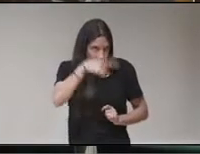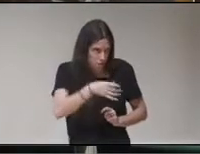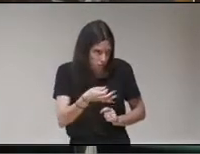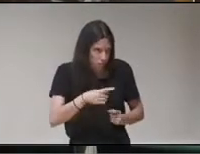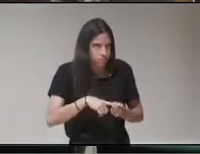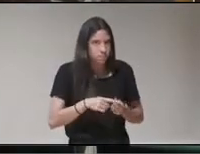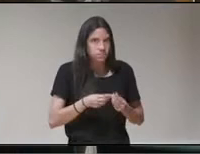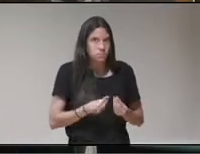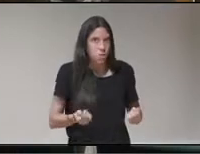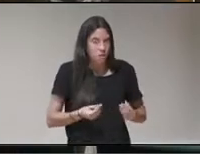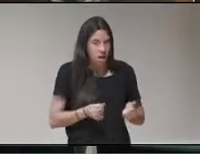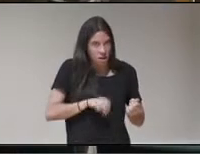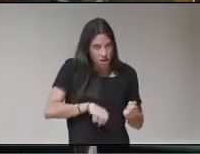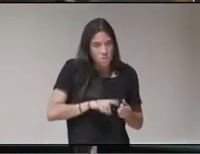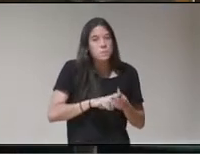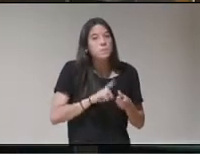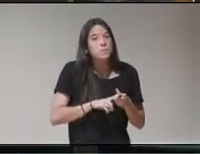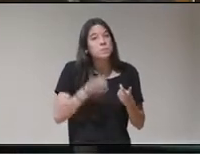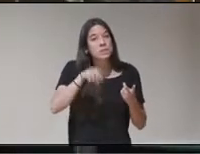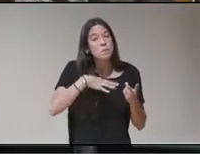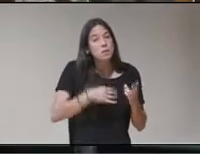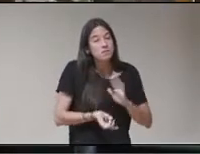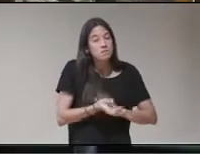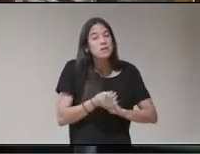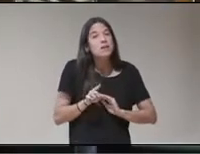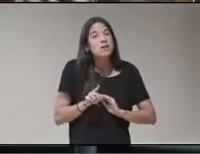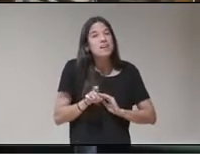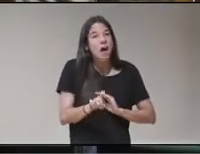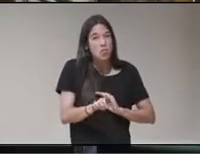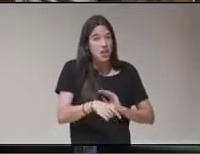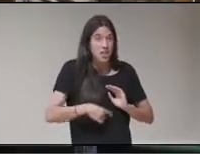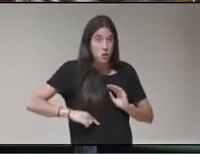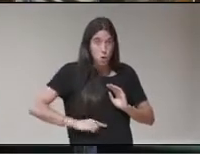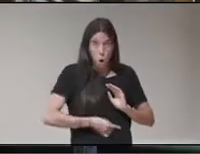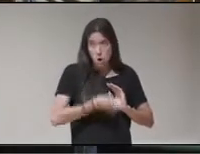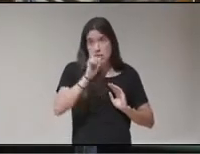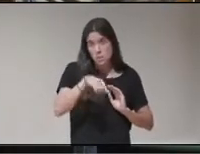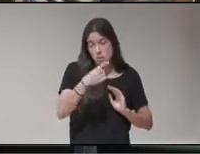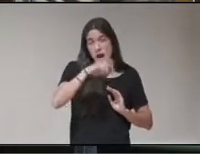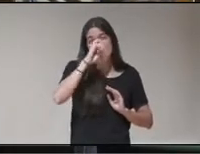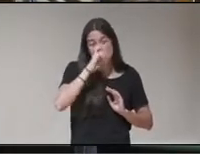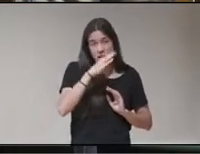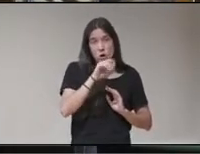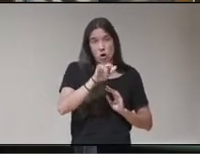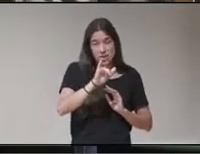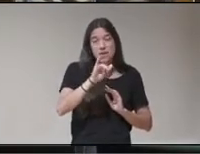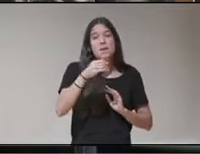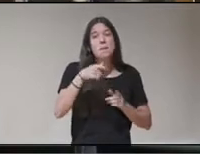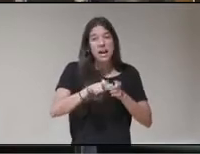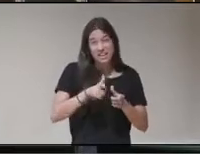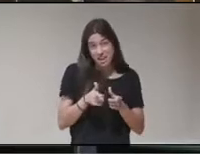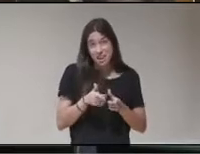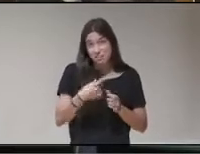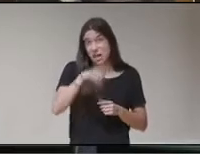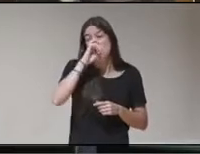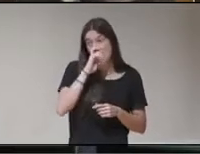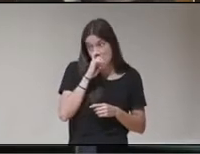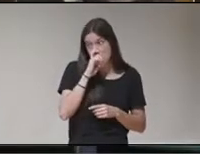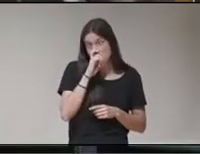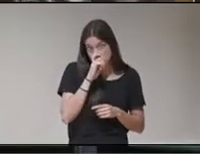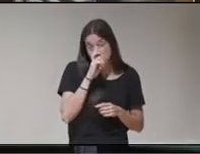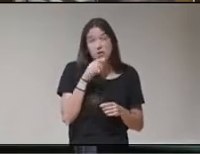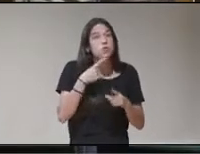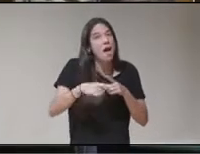Y, en último término, pueden provocar cáncer de colon también. Acordaos de la colibactina, por ejemplo, como agente